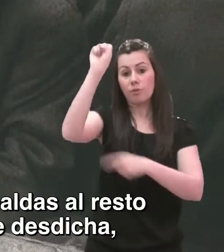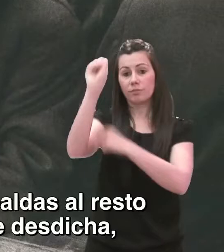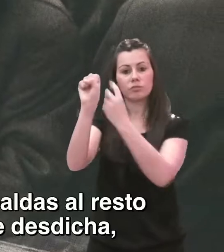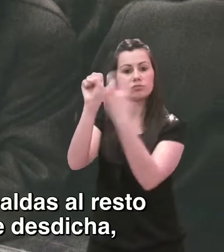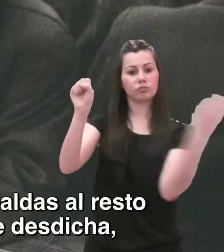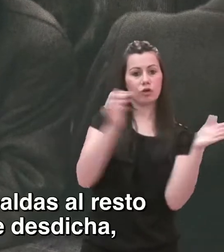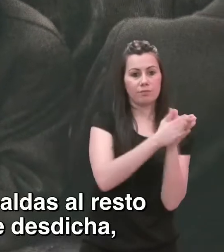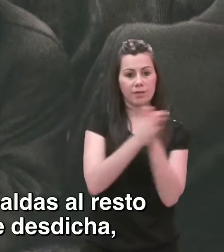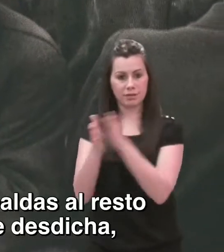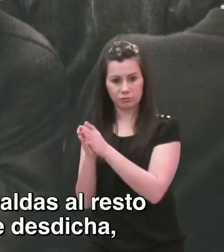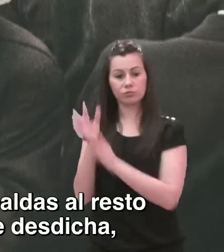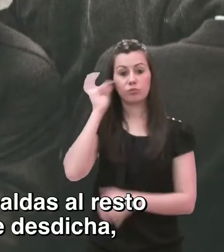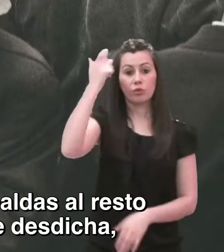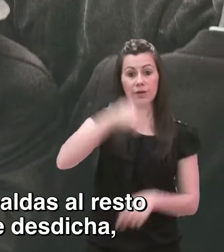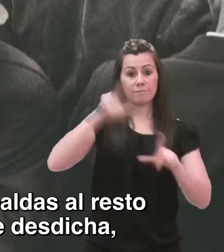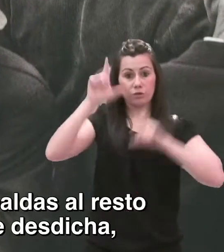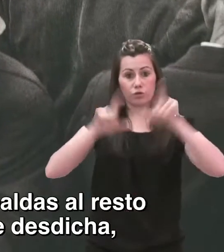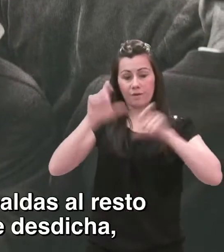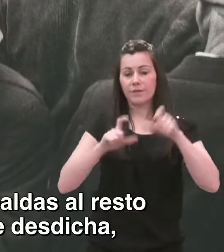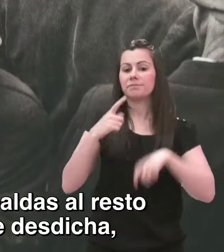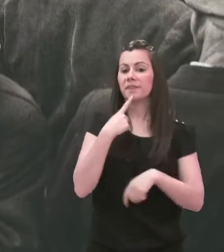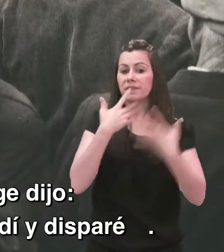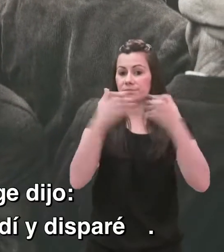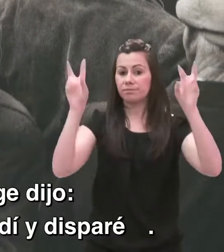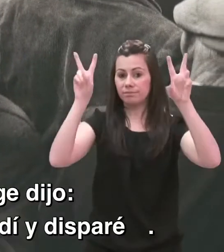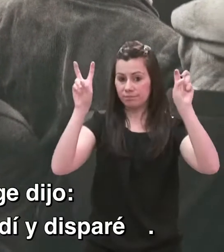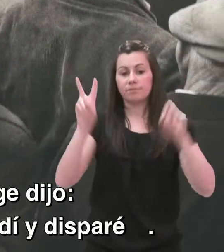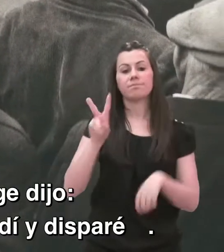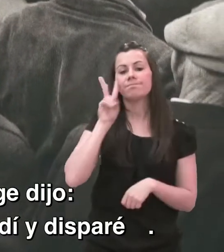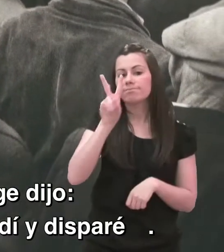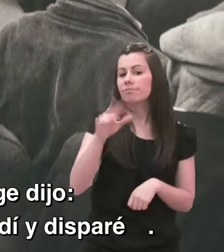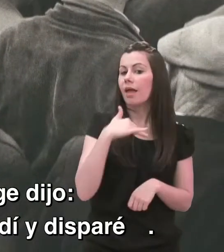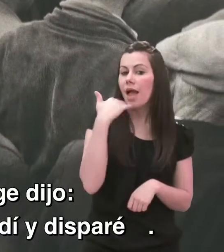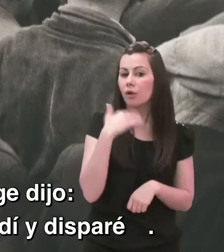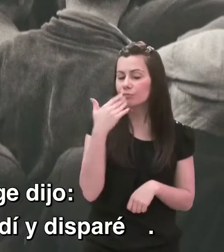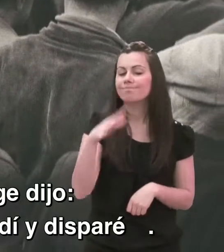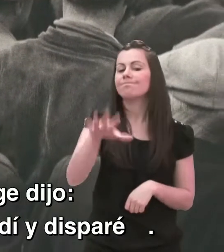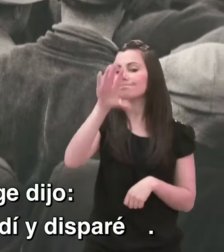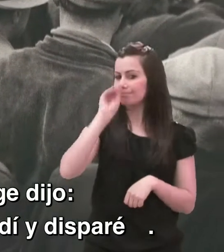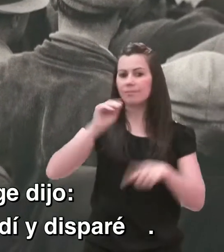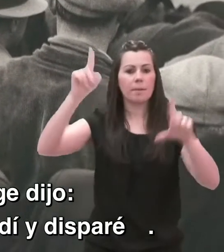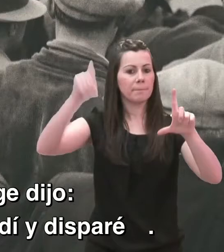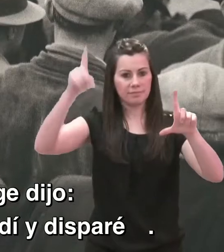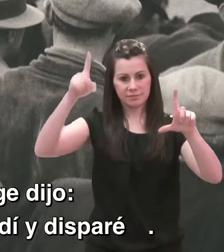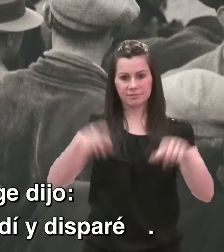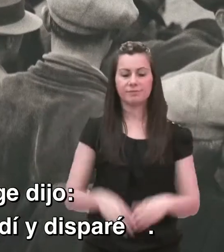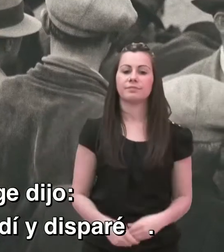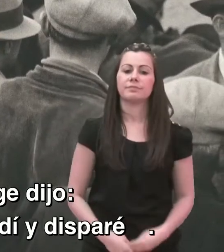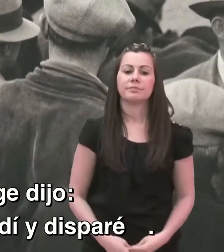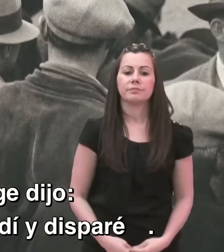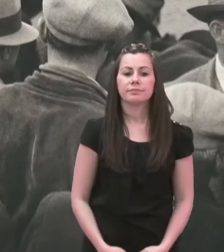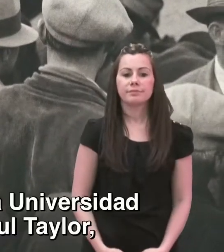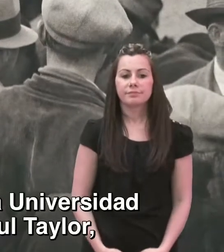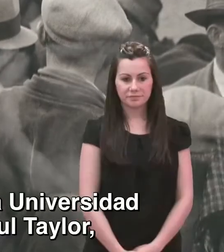cazo vacío de espaldas al resto de compañeros de desdicha, Dorothea Lange dijo: «Vi algo, lo comprendí y